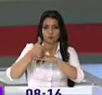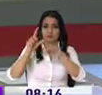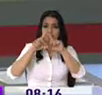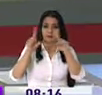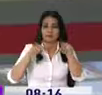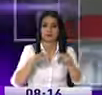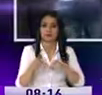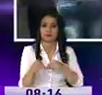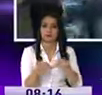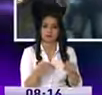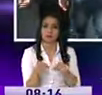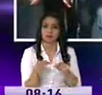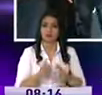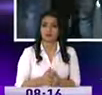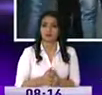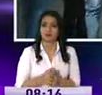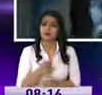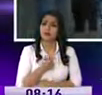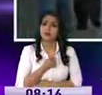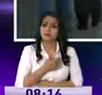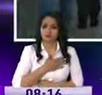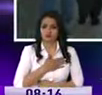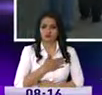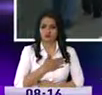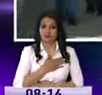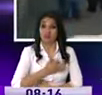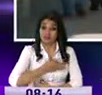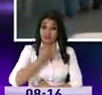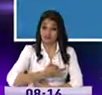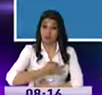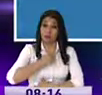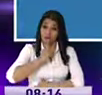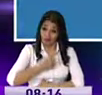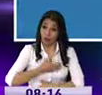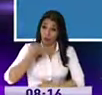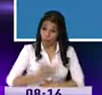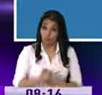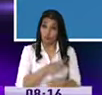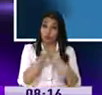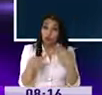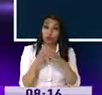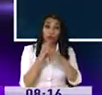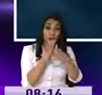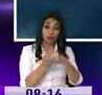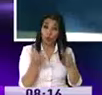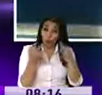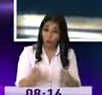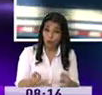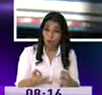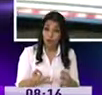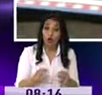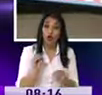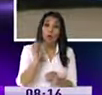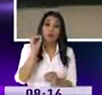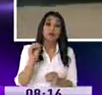transporte, vamos la manito en el corazón. ¿De verdad han cumplido todo? ¿Todas las unidades o es un porcentaje de esas unidades? Lo que pasa es que no